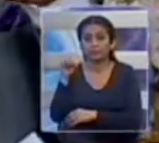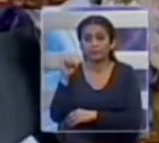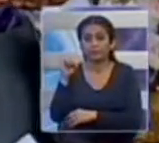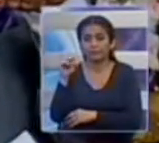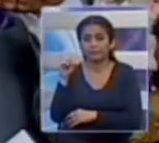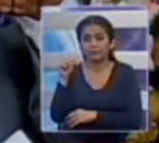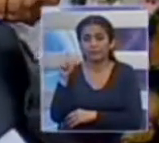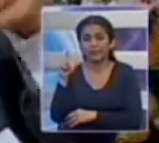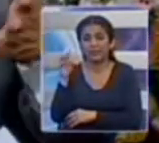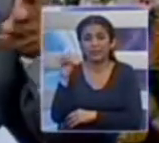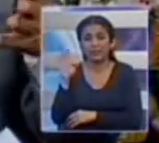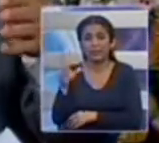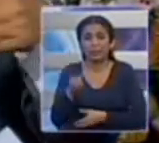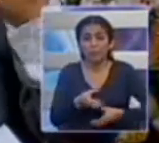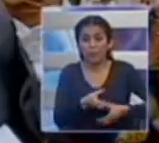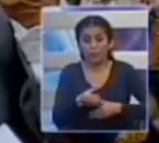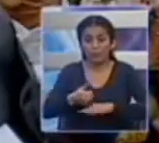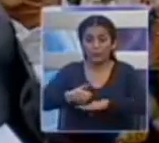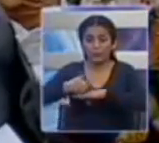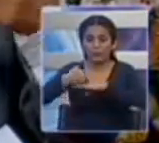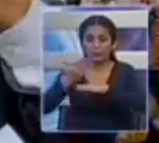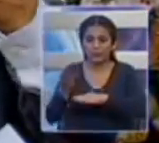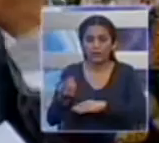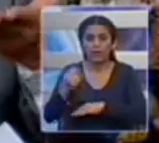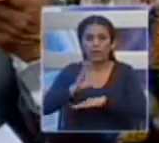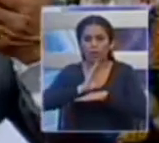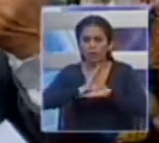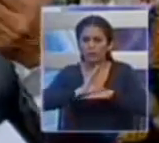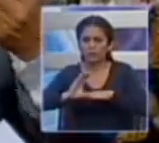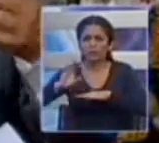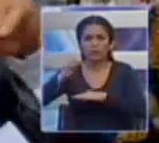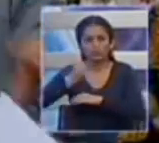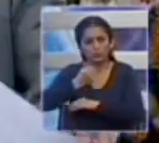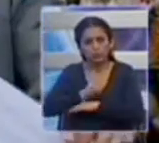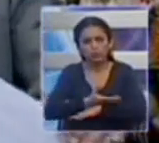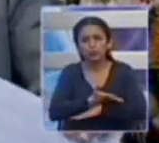Guayaquil, a propósito de estos consejos, estas recomendaciones, del cuidado, de la